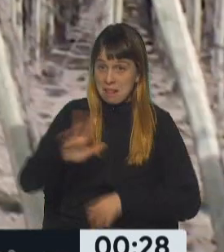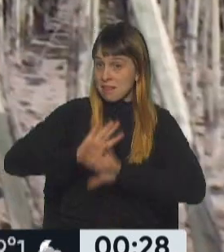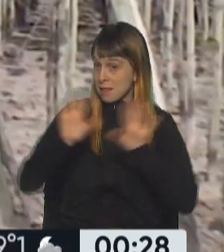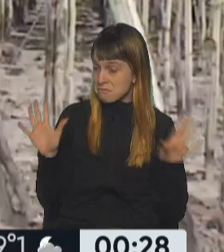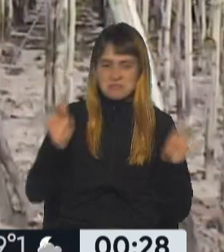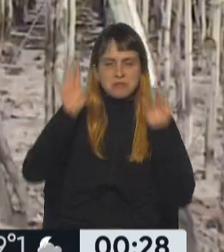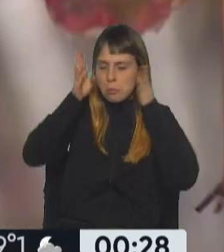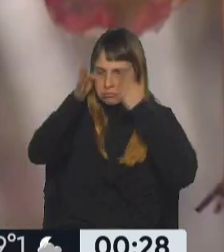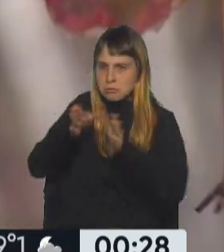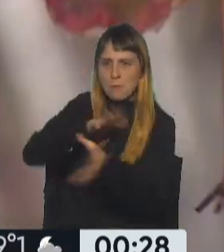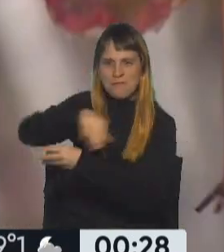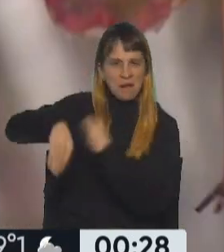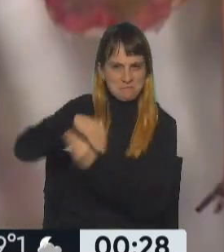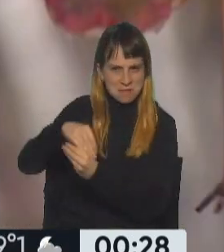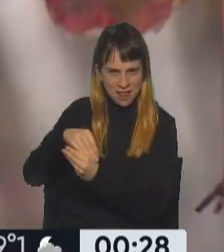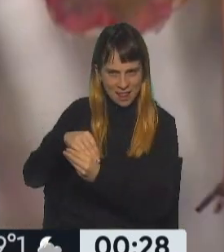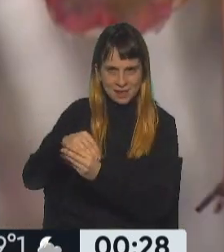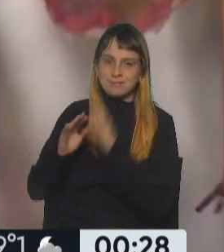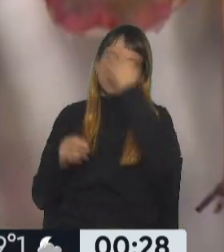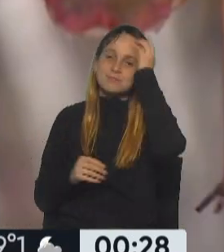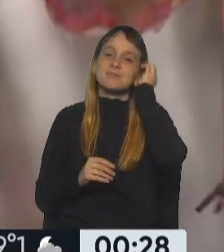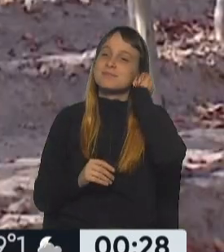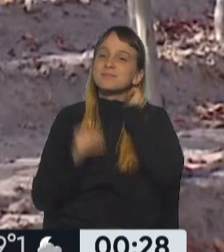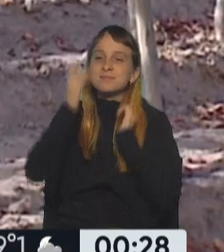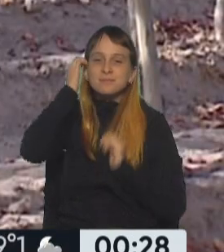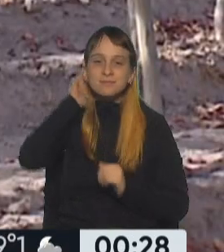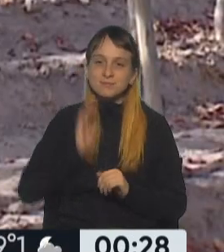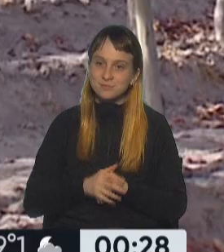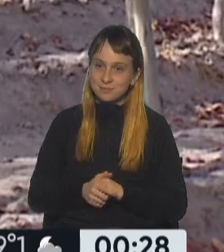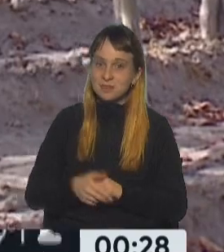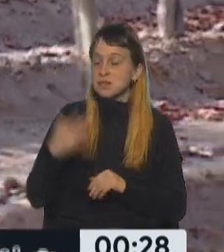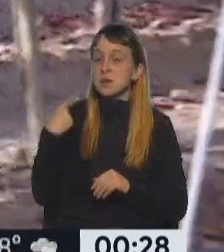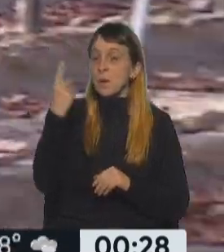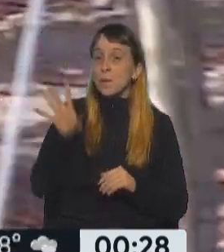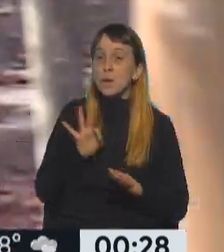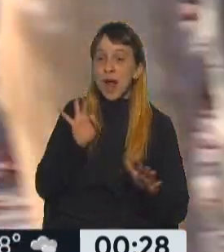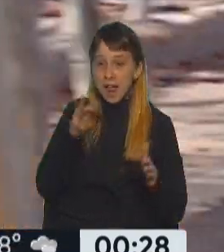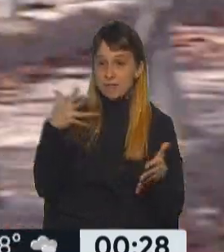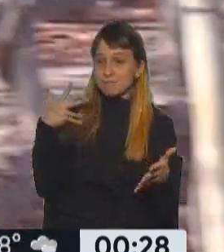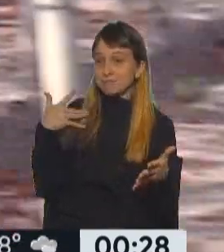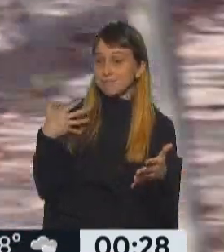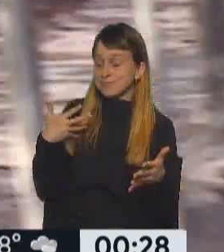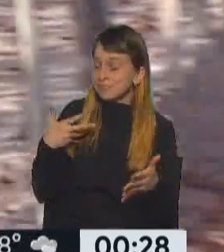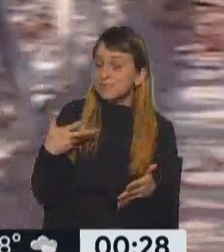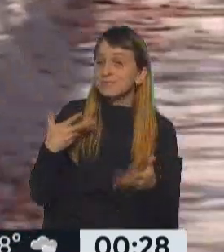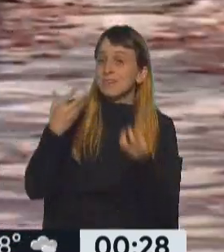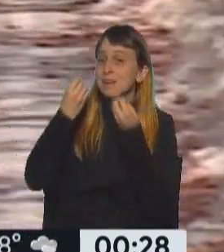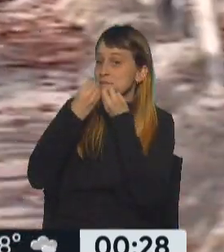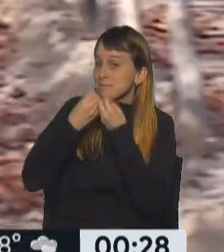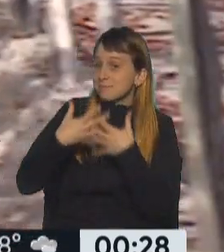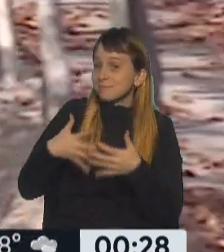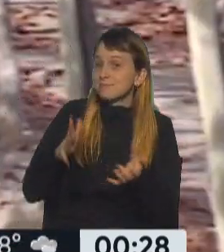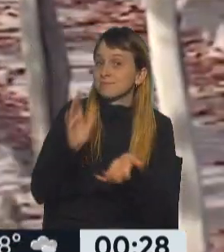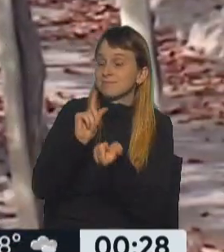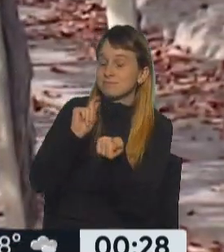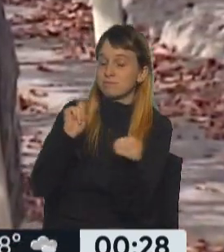para la familia. Y después de un año se volvió todo